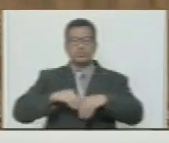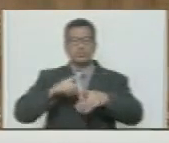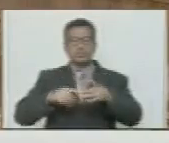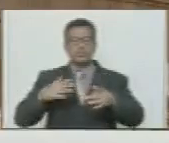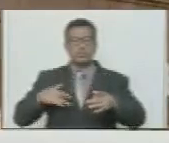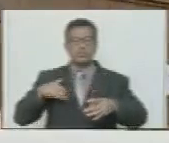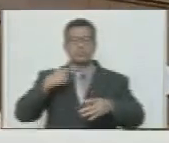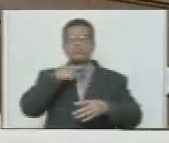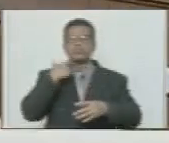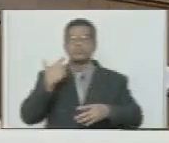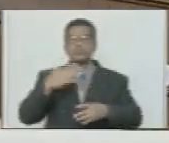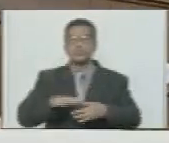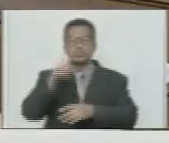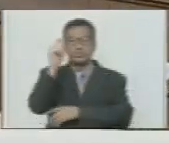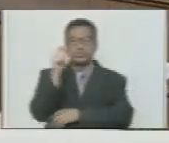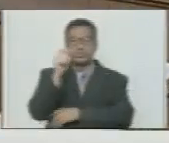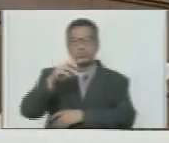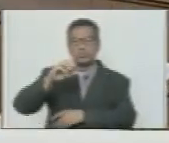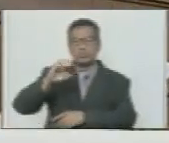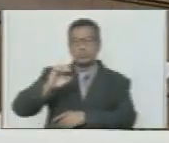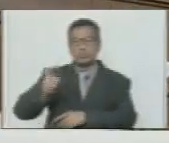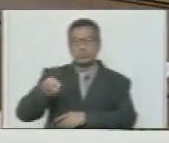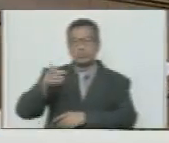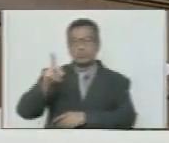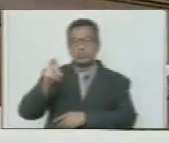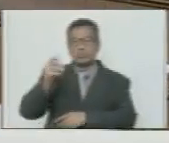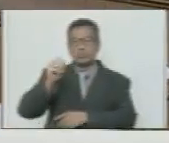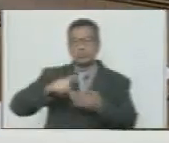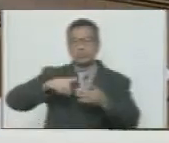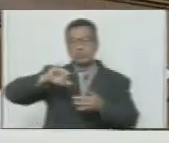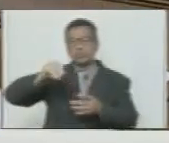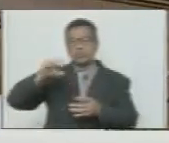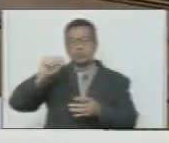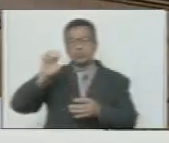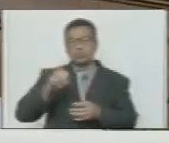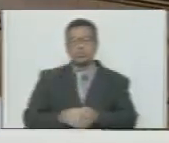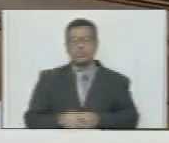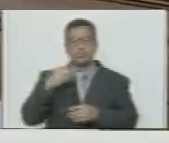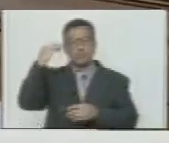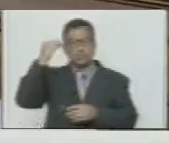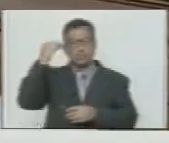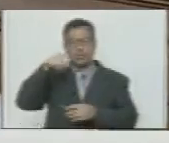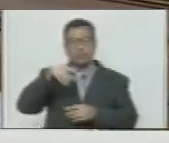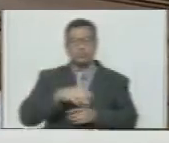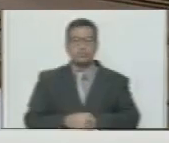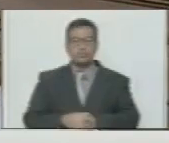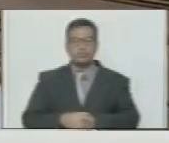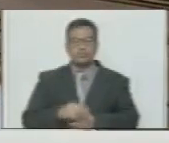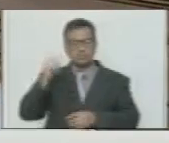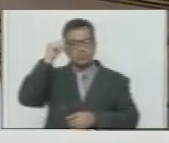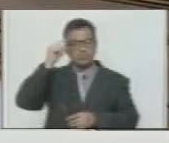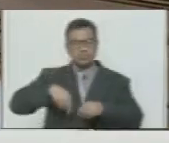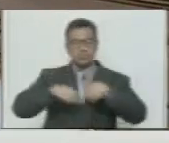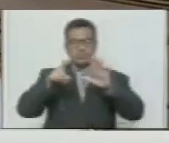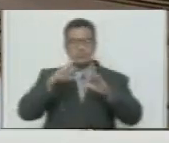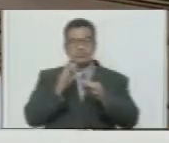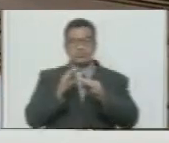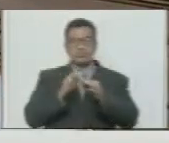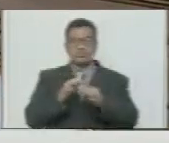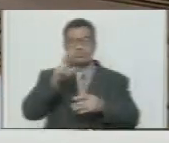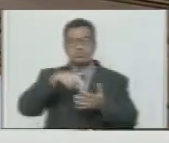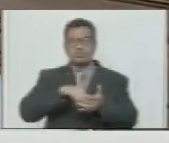Acuerdo por el sensible fallecimiento del diputado Héctor José Agüero, considerando que el día